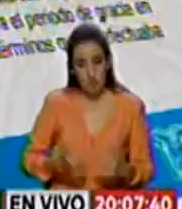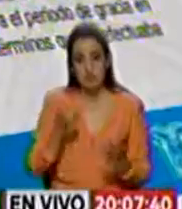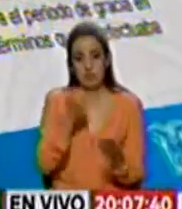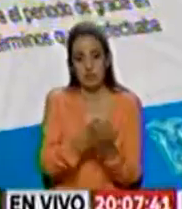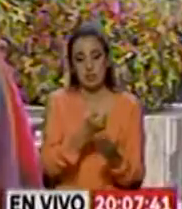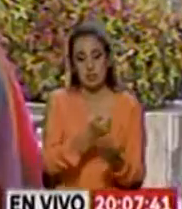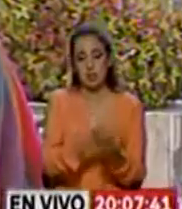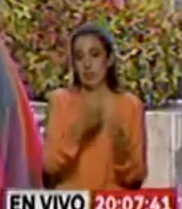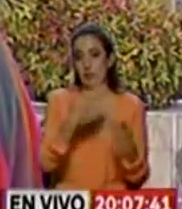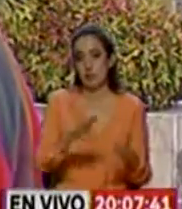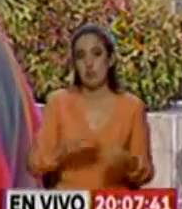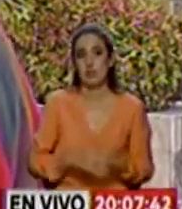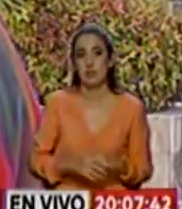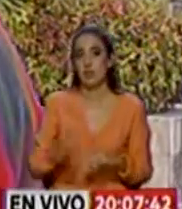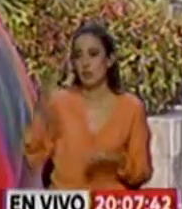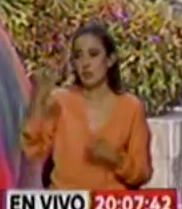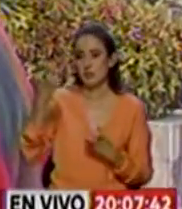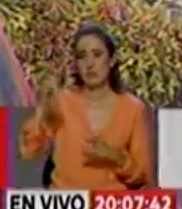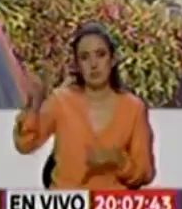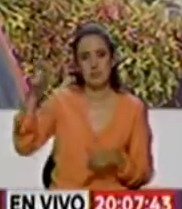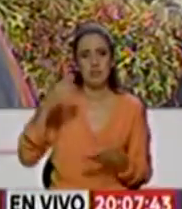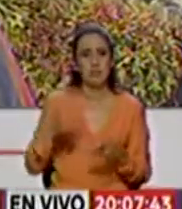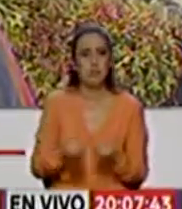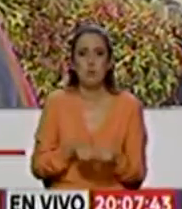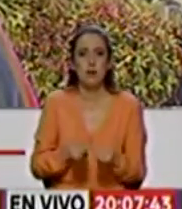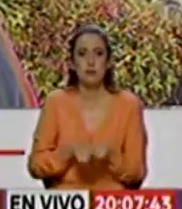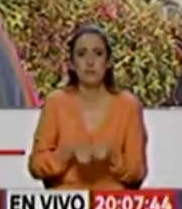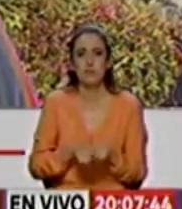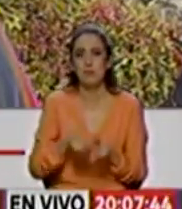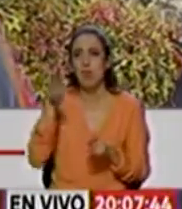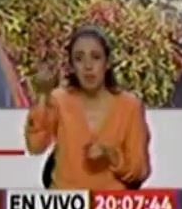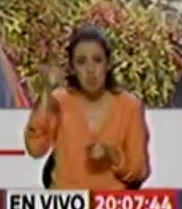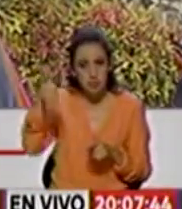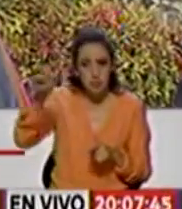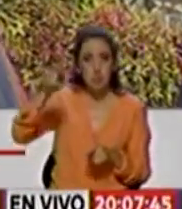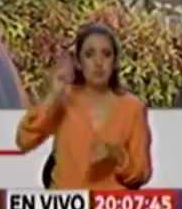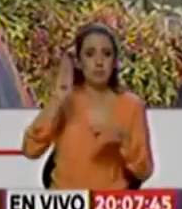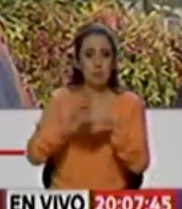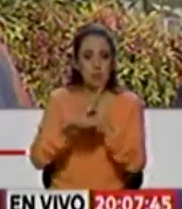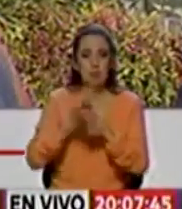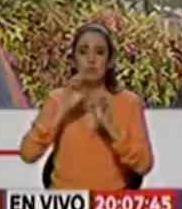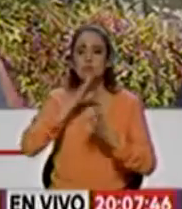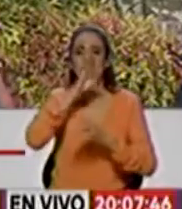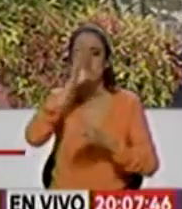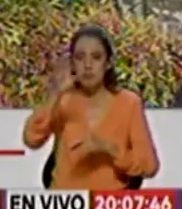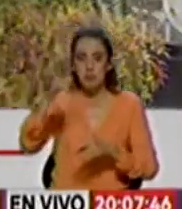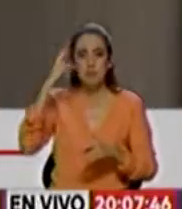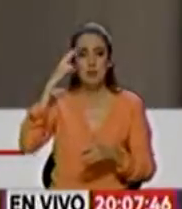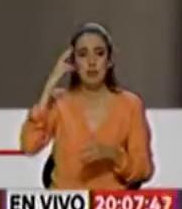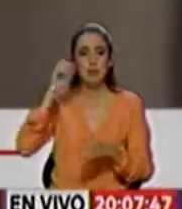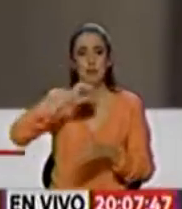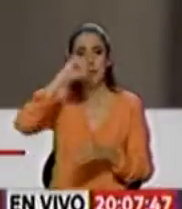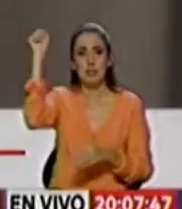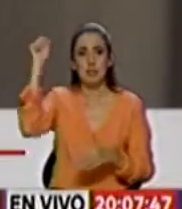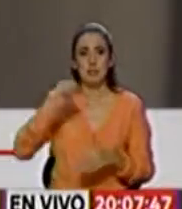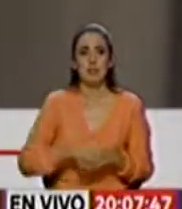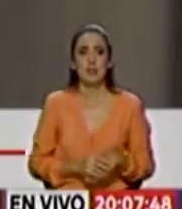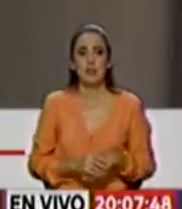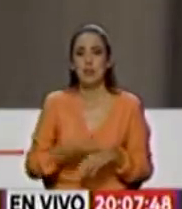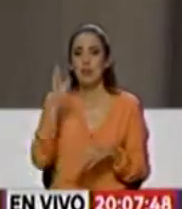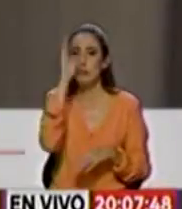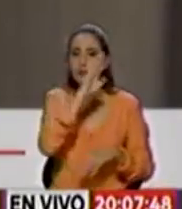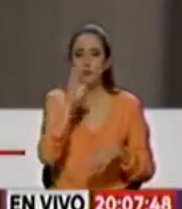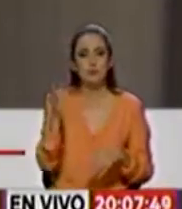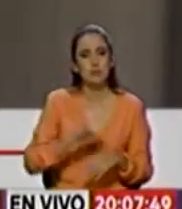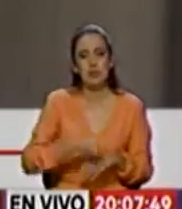se realizaron. Ellos hacen lo que ellos quieran. A la final el banco siempre va a ganar. Nunca piensa en el consumidor final,